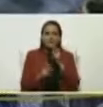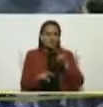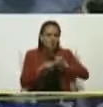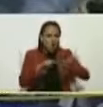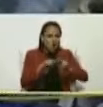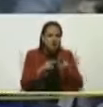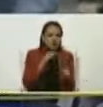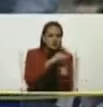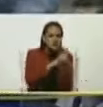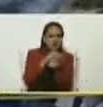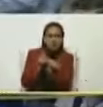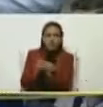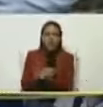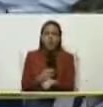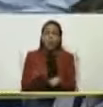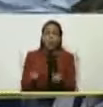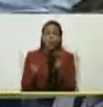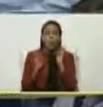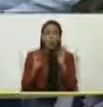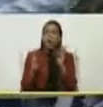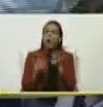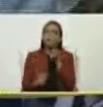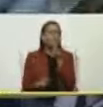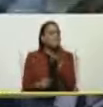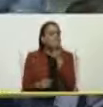niños y las niñas, una belleza.